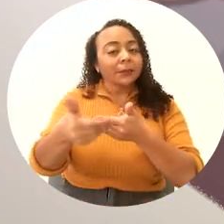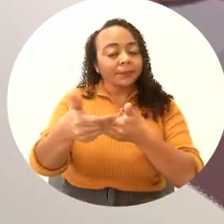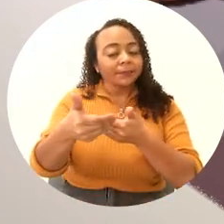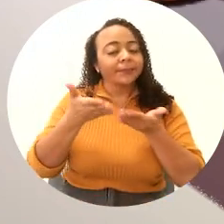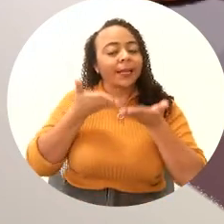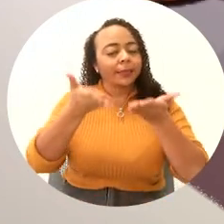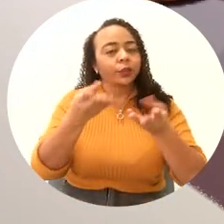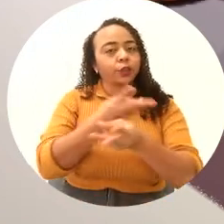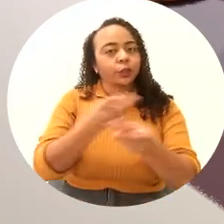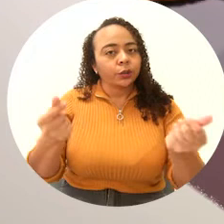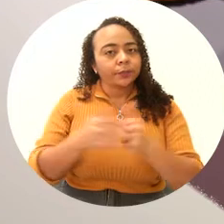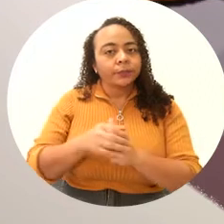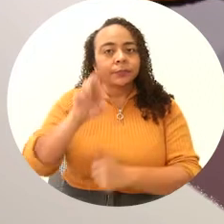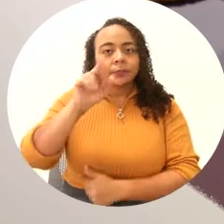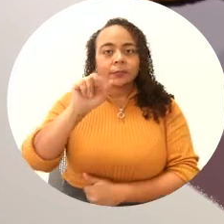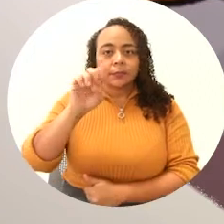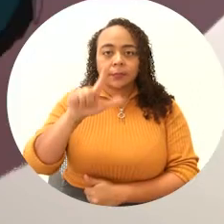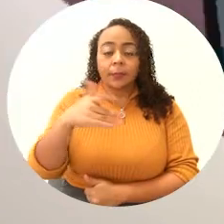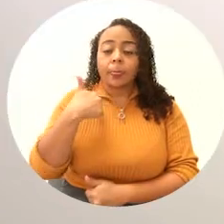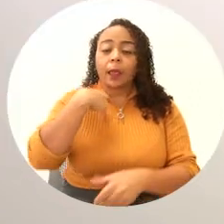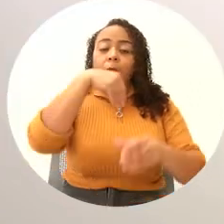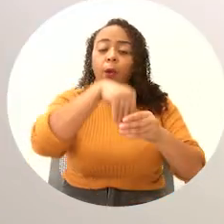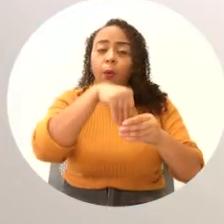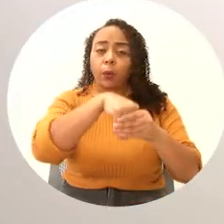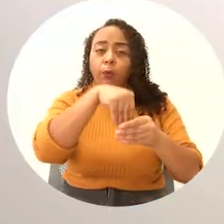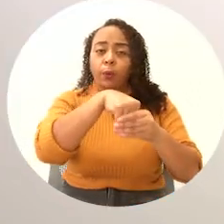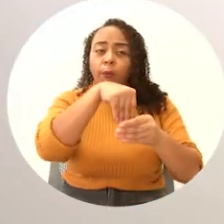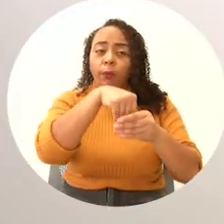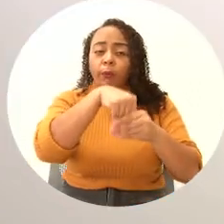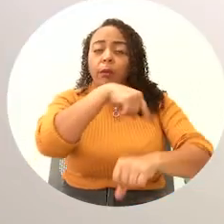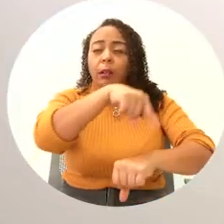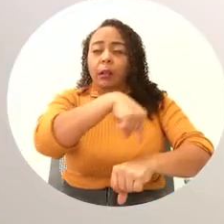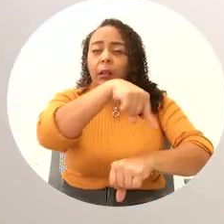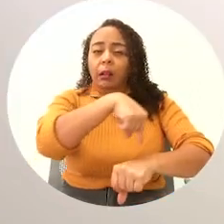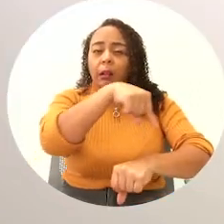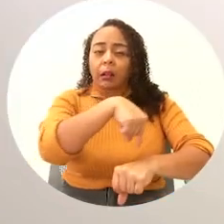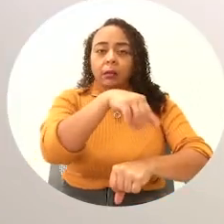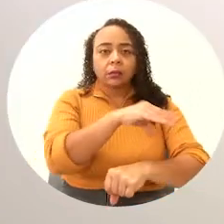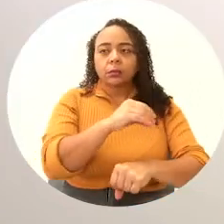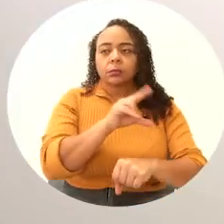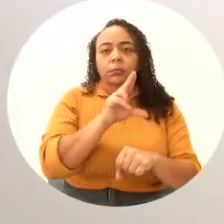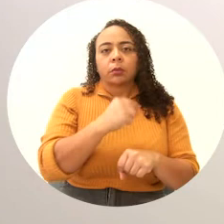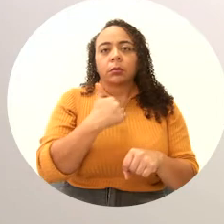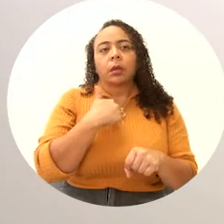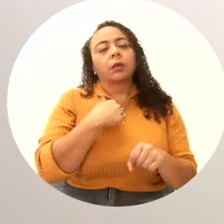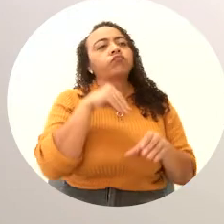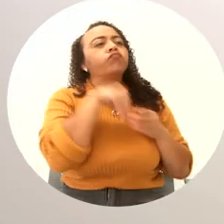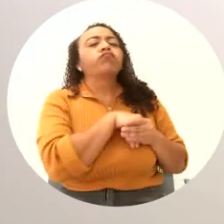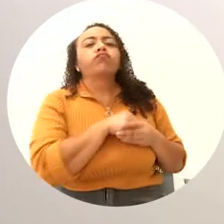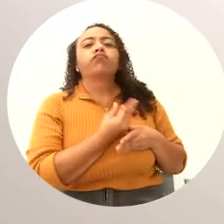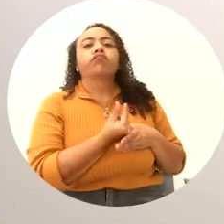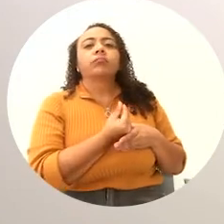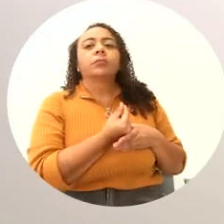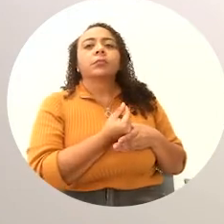les dio soluciones. Raúl había ahorrado durante mucho tiempo y en lugar de quedarse con el